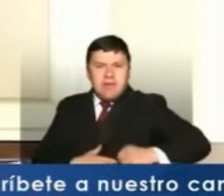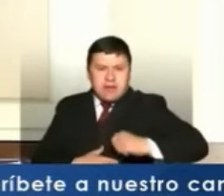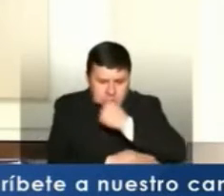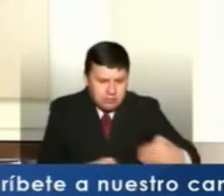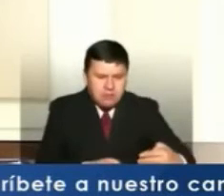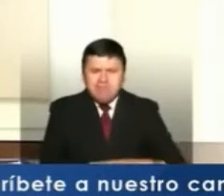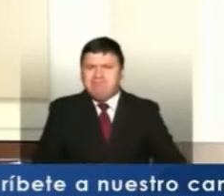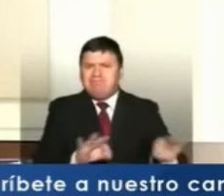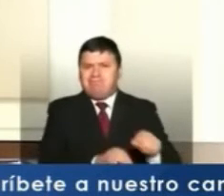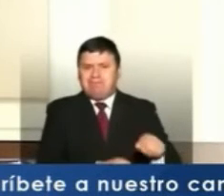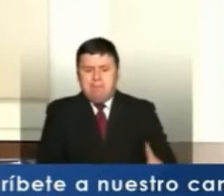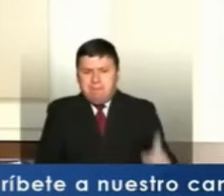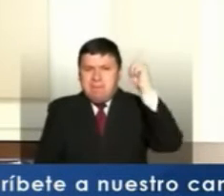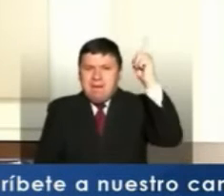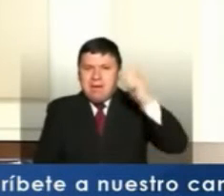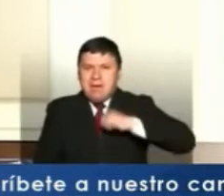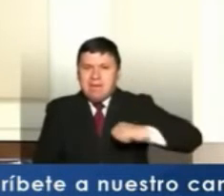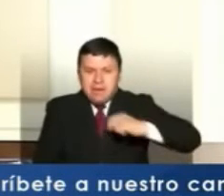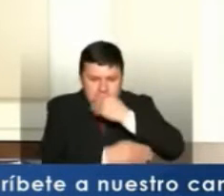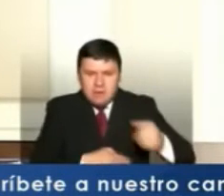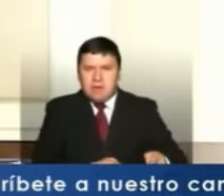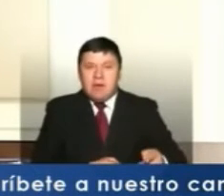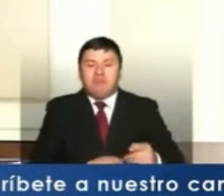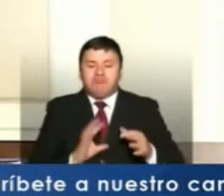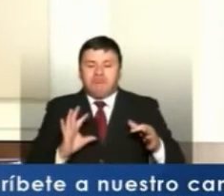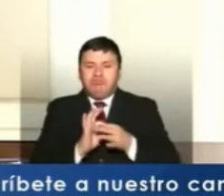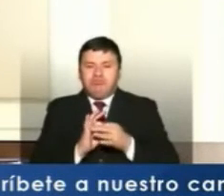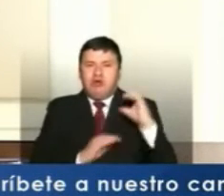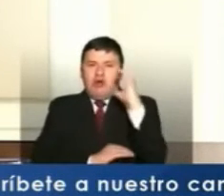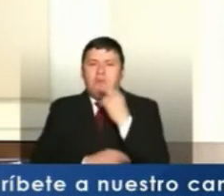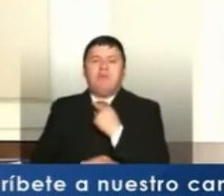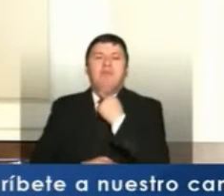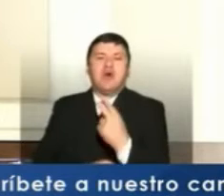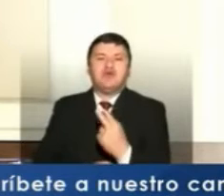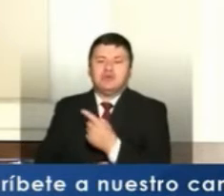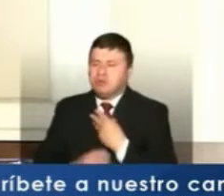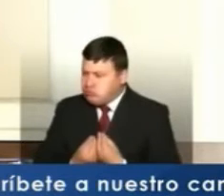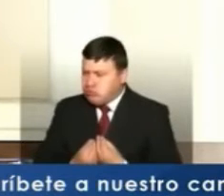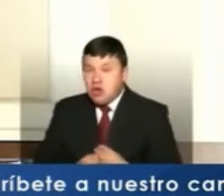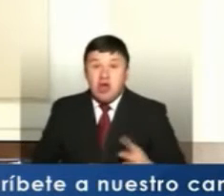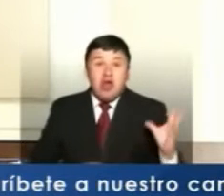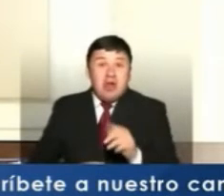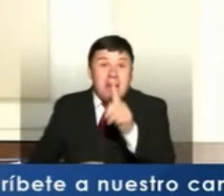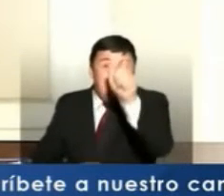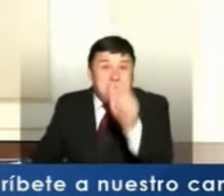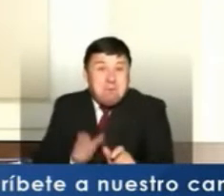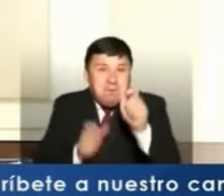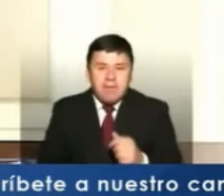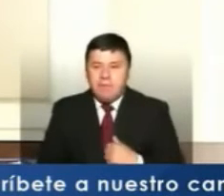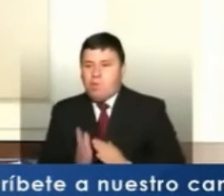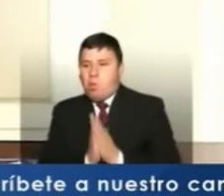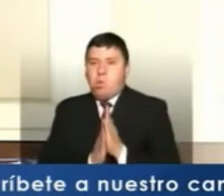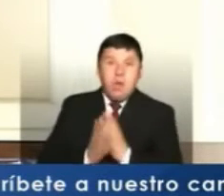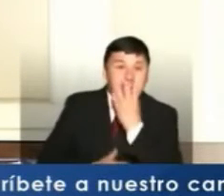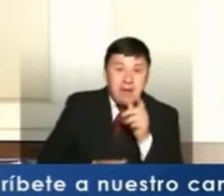están por encima de los demás, para decir que el país se une en una sola voz. Y es que a todo aquel que